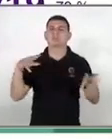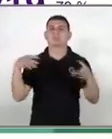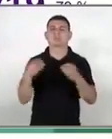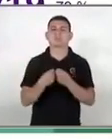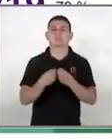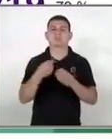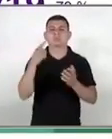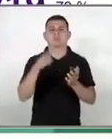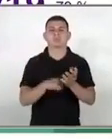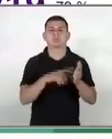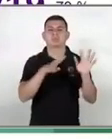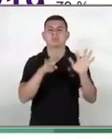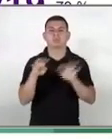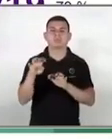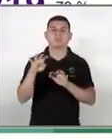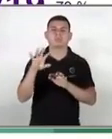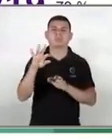de